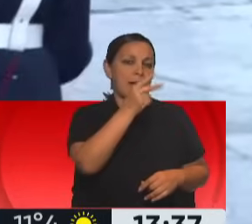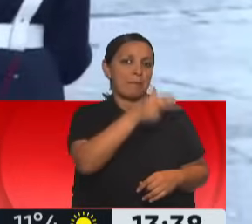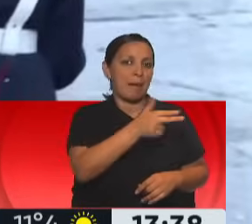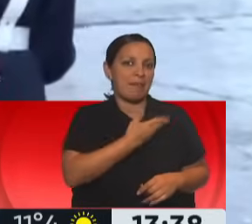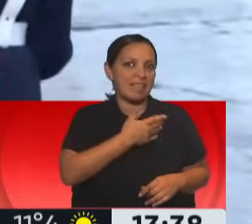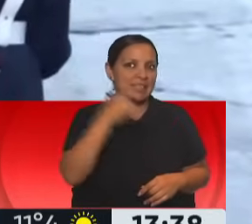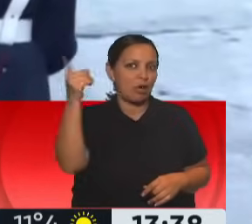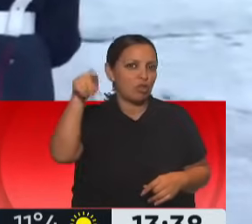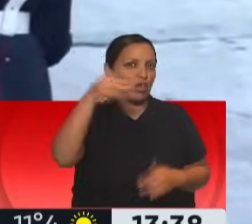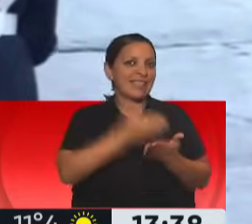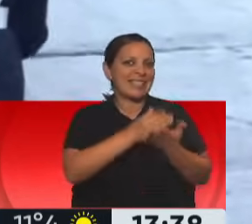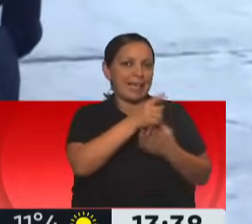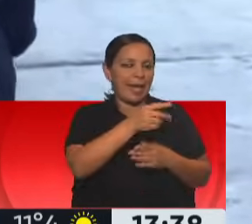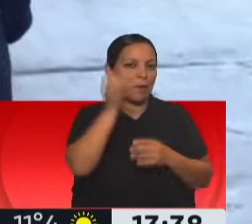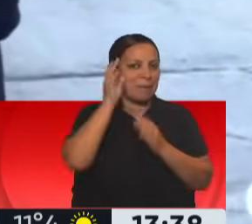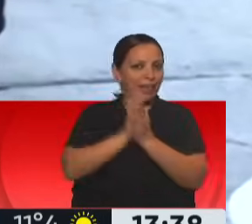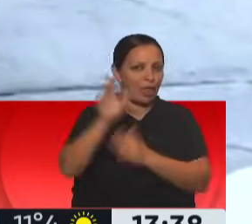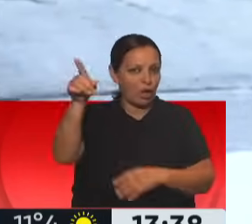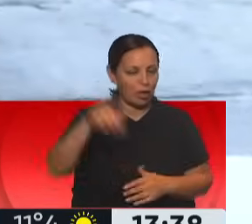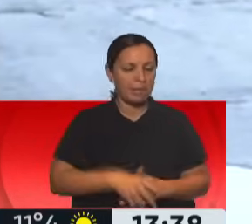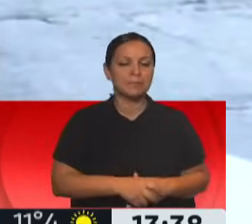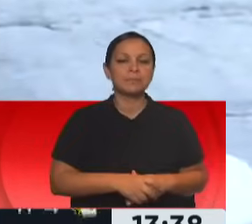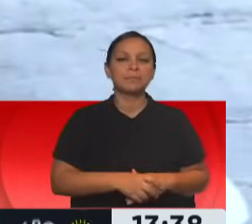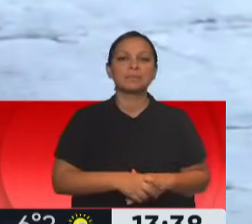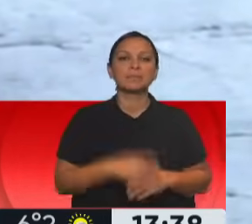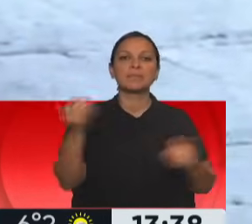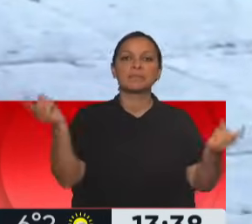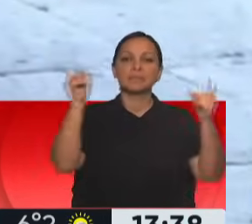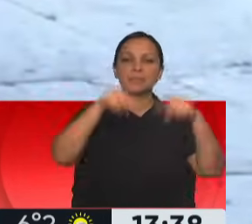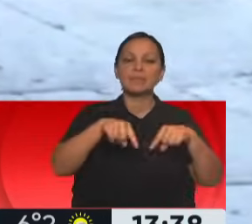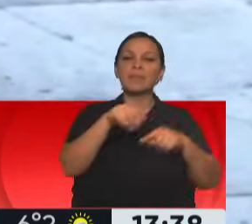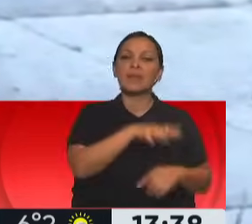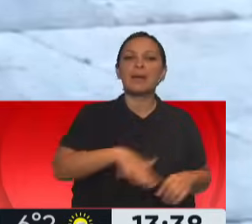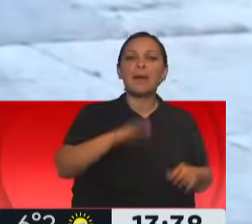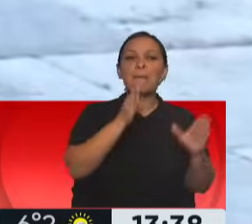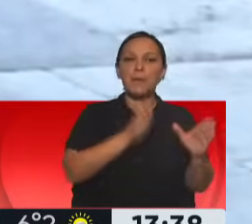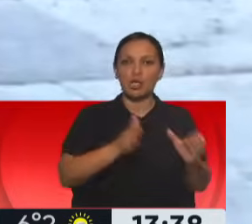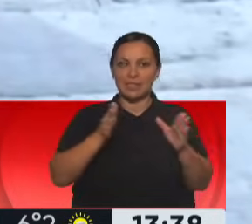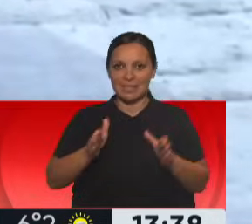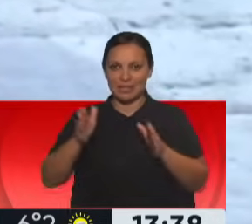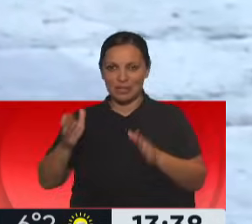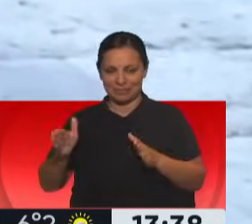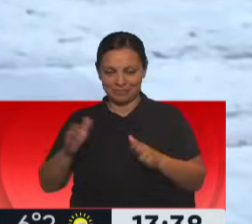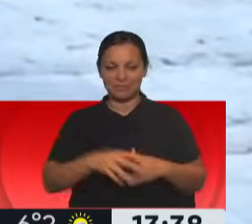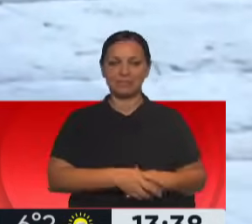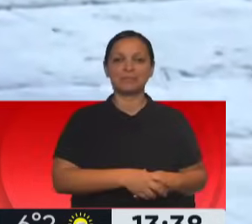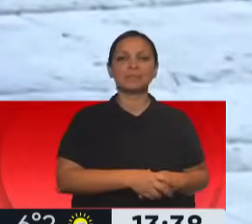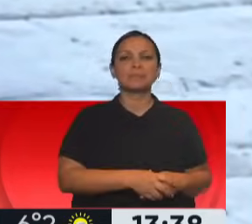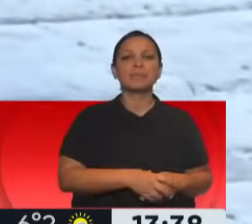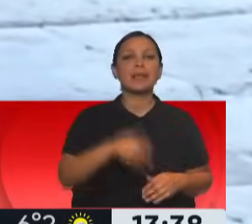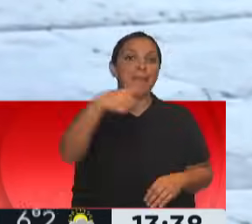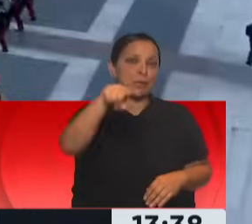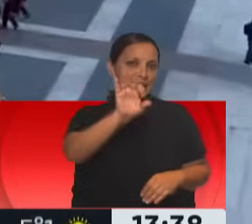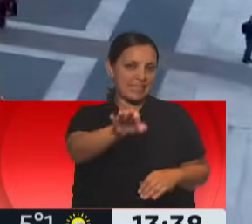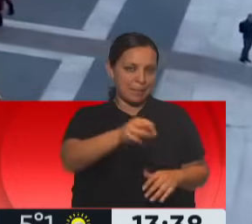Vuelvo al proceso que está teniendo lugar en este momento, es decir, el proceso previo a la proclamación. Para tener en